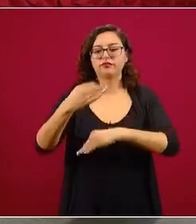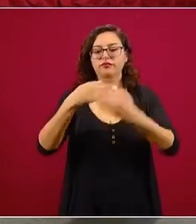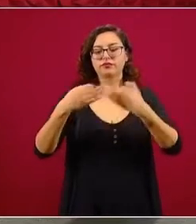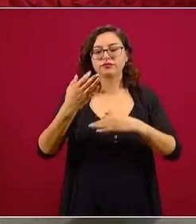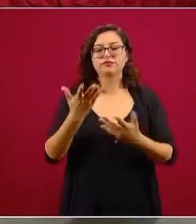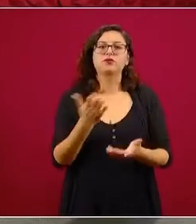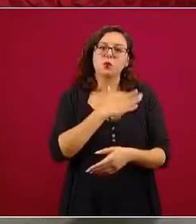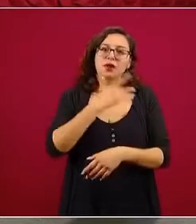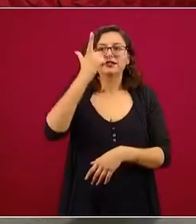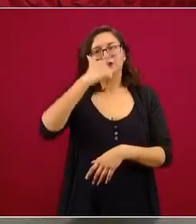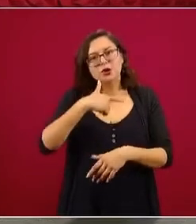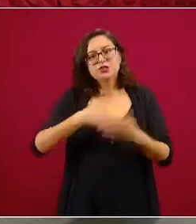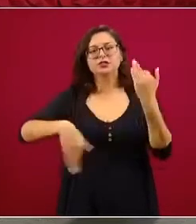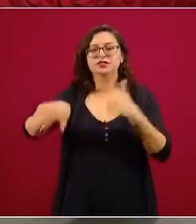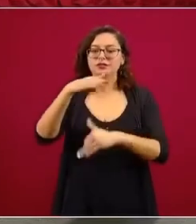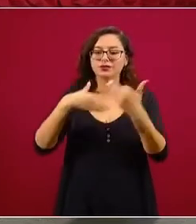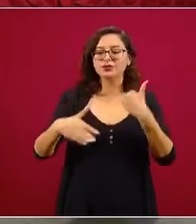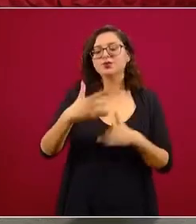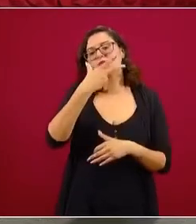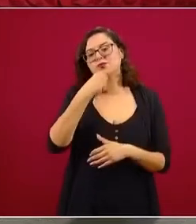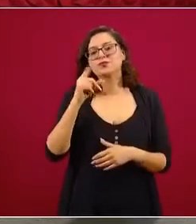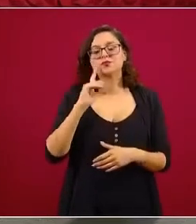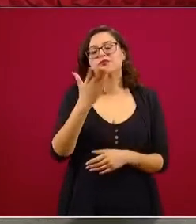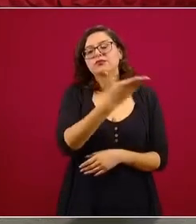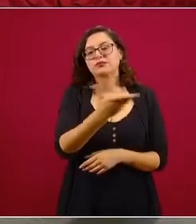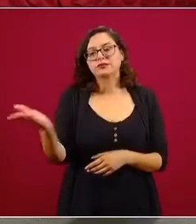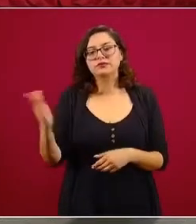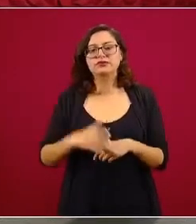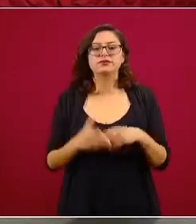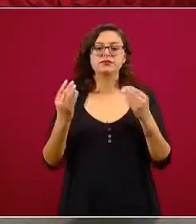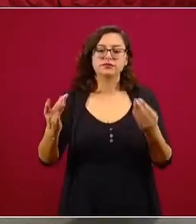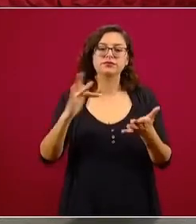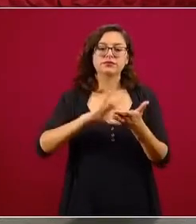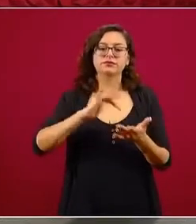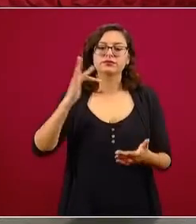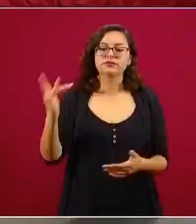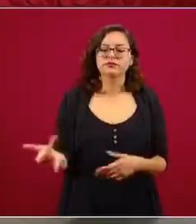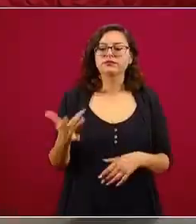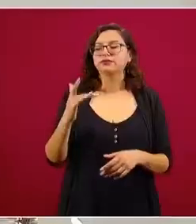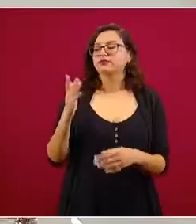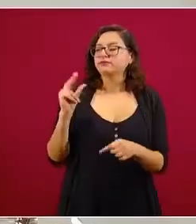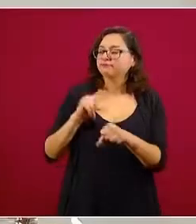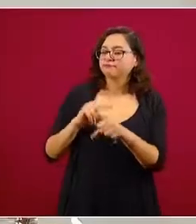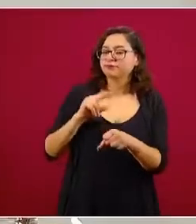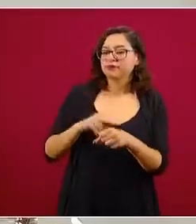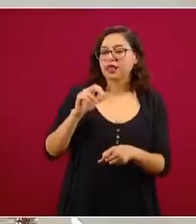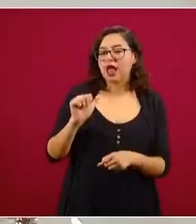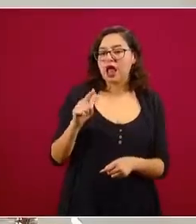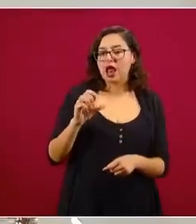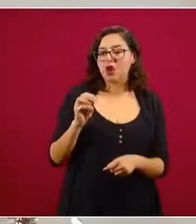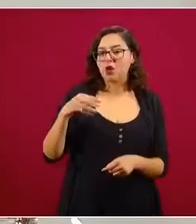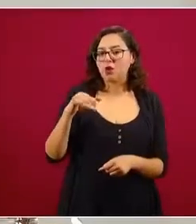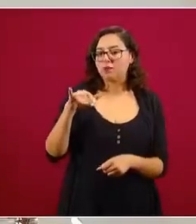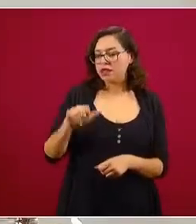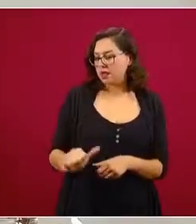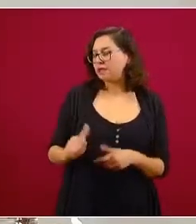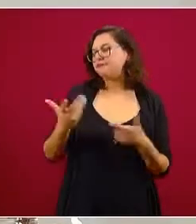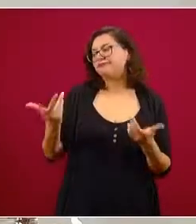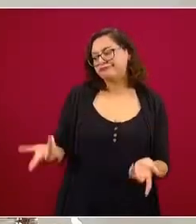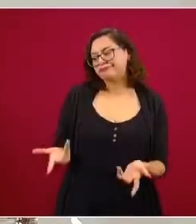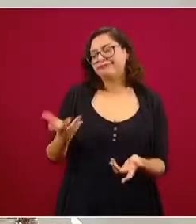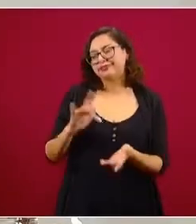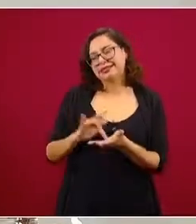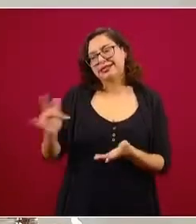Es muy grato para mí estar aquí y agradezco principalmente al doctor Alomía, José Luis Alomía Segarra, porque ha